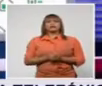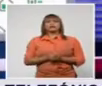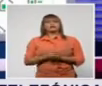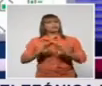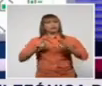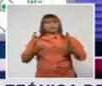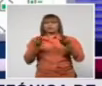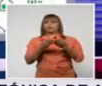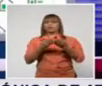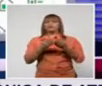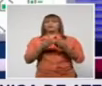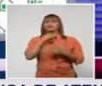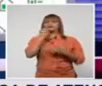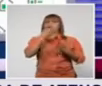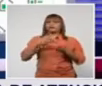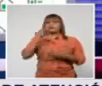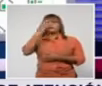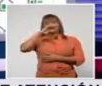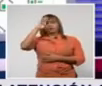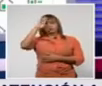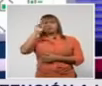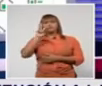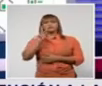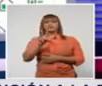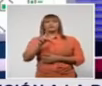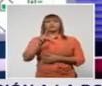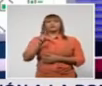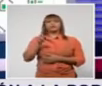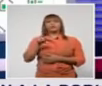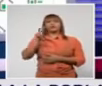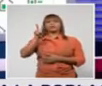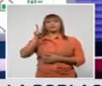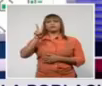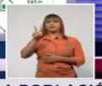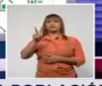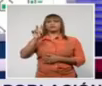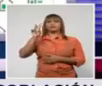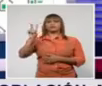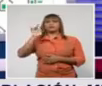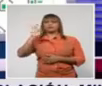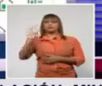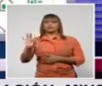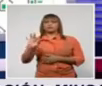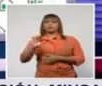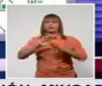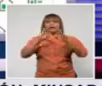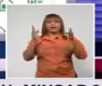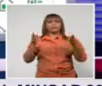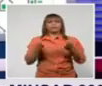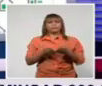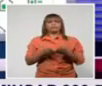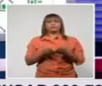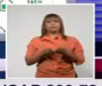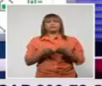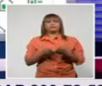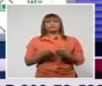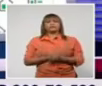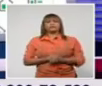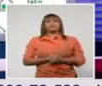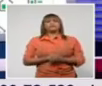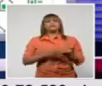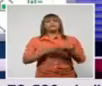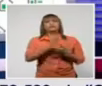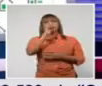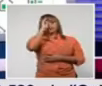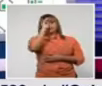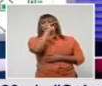nuestro país, 2,98, decía el doctor Durán, tiene el mundo, y se encuentran ingresados en este momento